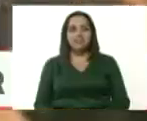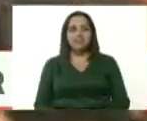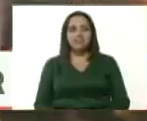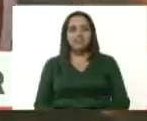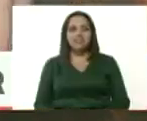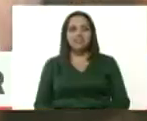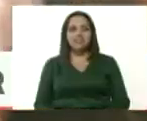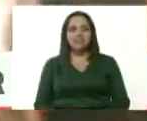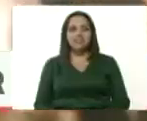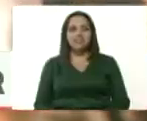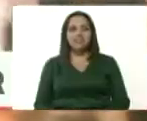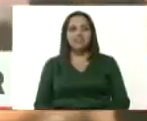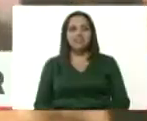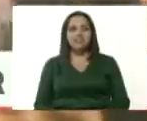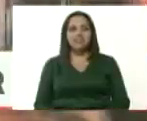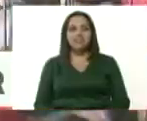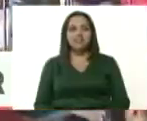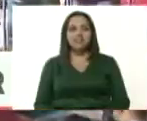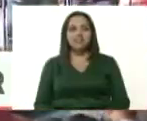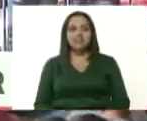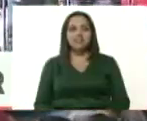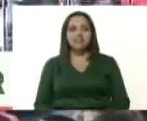familiar.